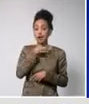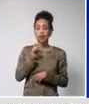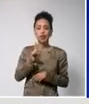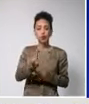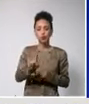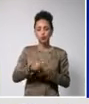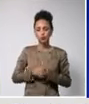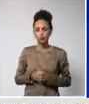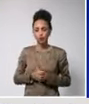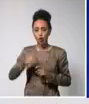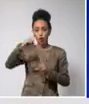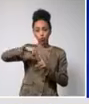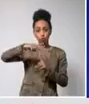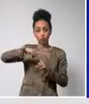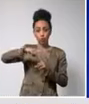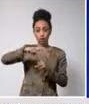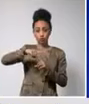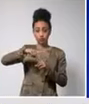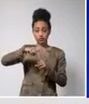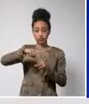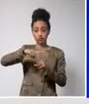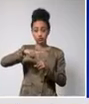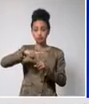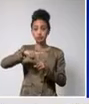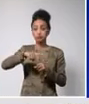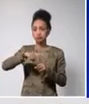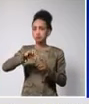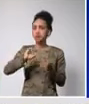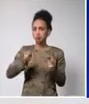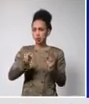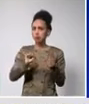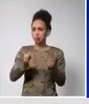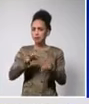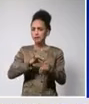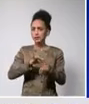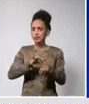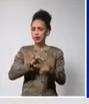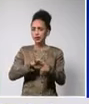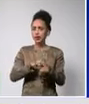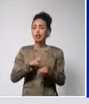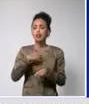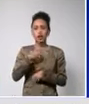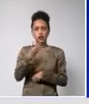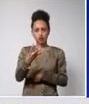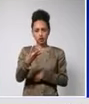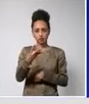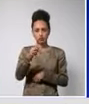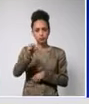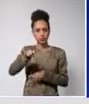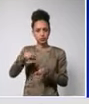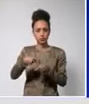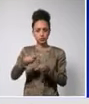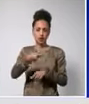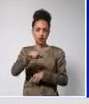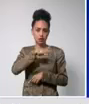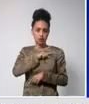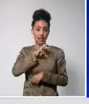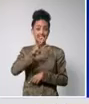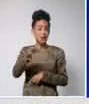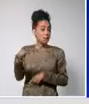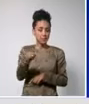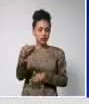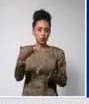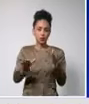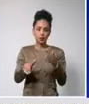Las Tunas, que realmente mantiene control de la enfermedad, 3 casos ayer, incluso 3 menos que la jornada